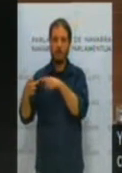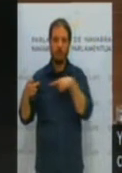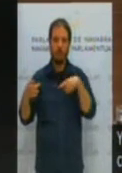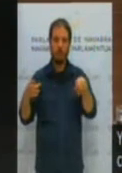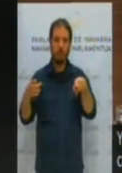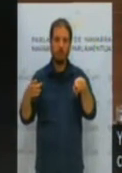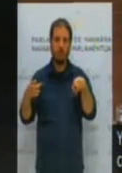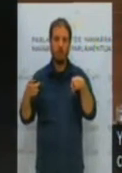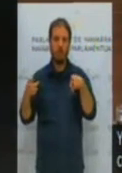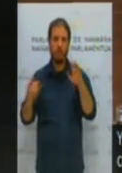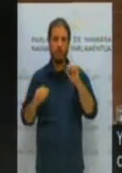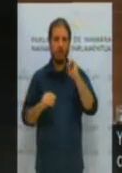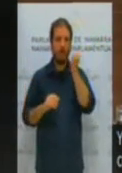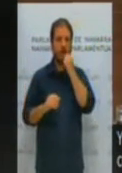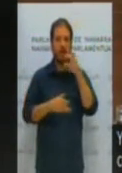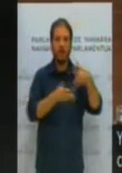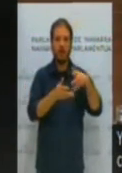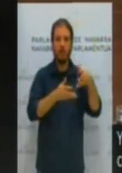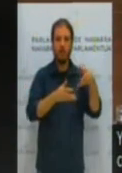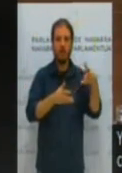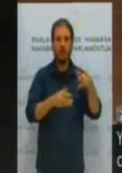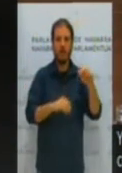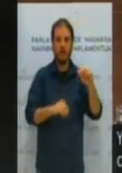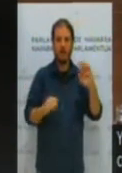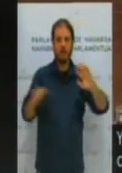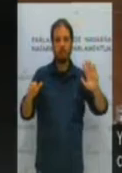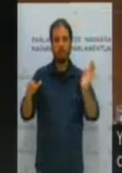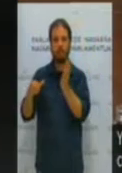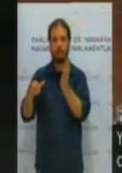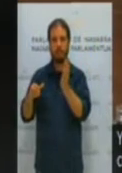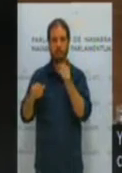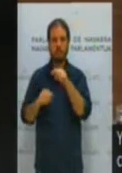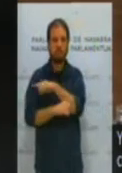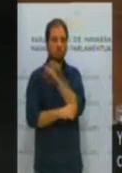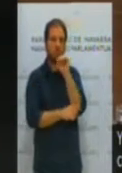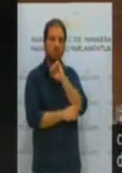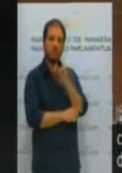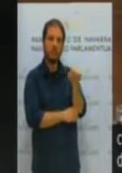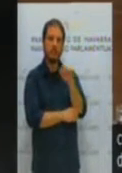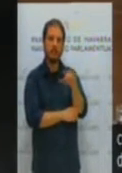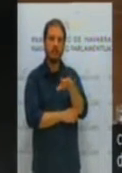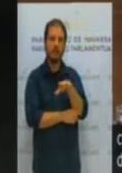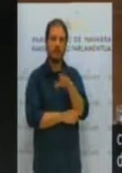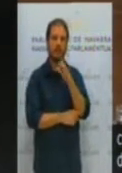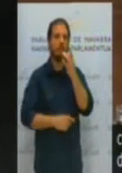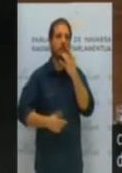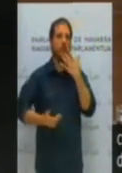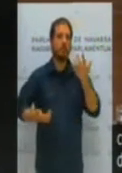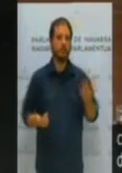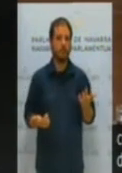a las quejas ciudadanas tramitadas por el Defensor del Pueblo, pues es la que tiene relación